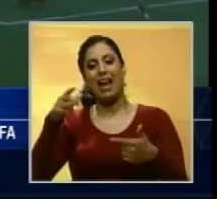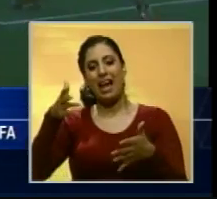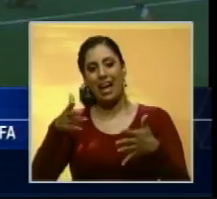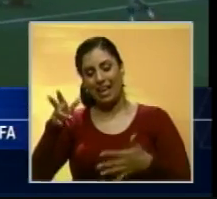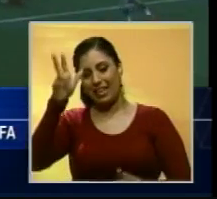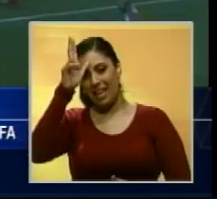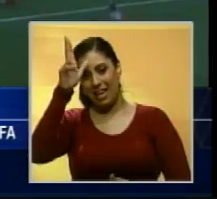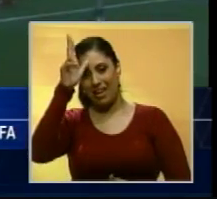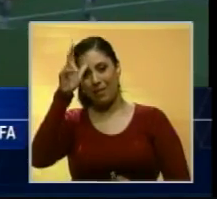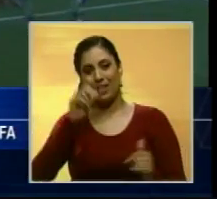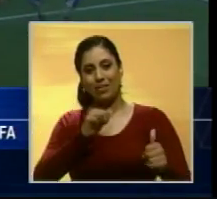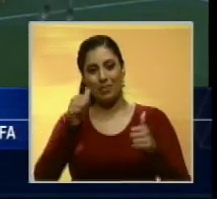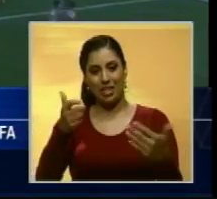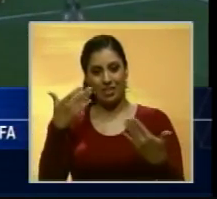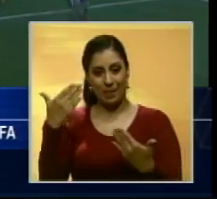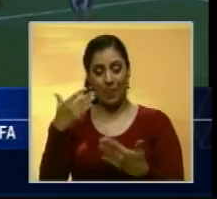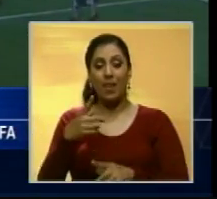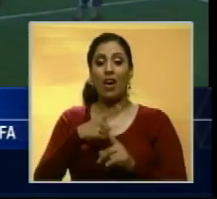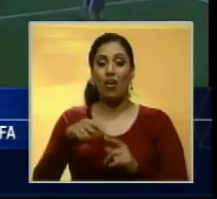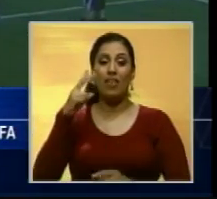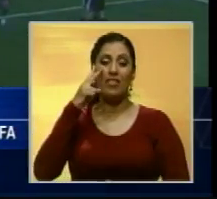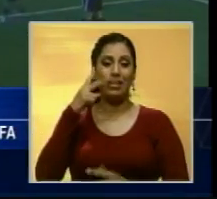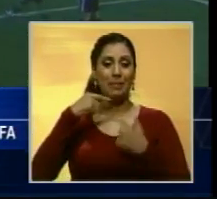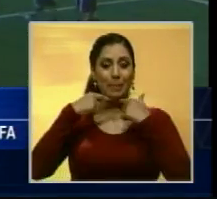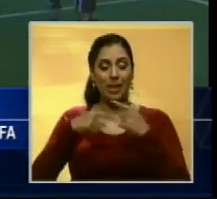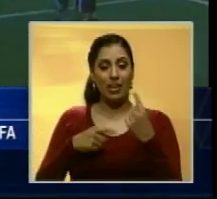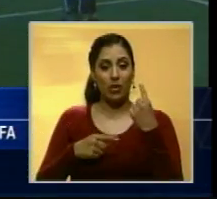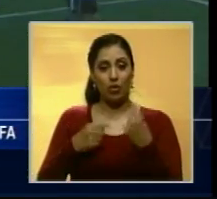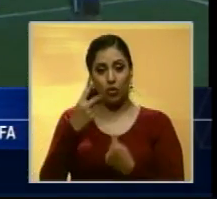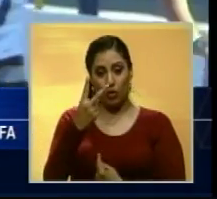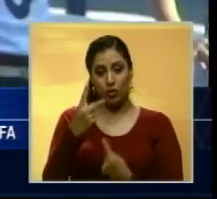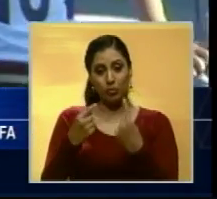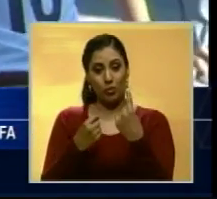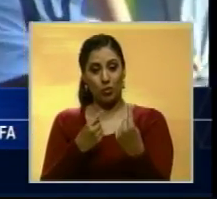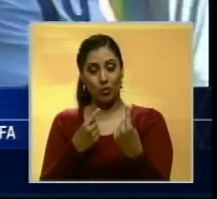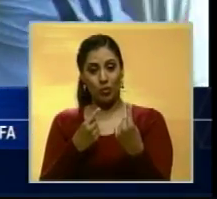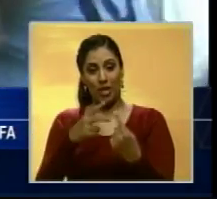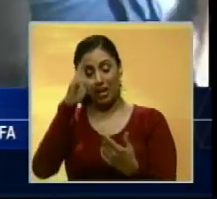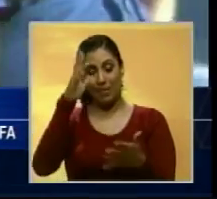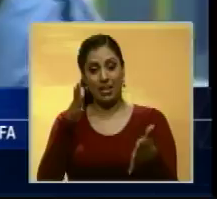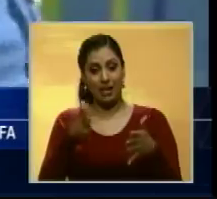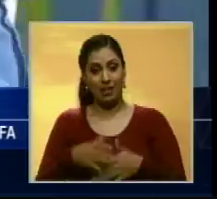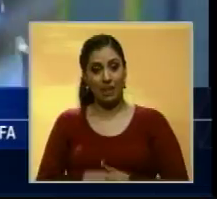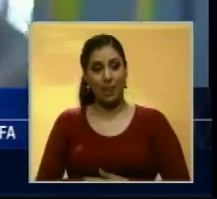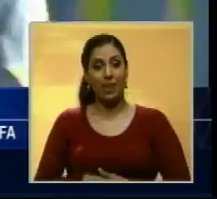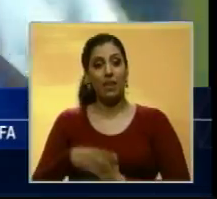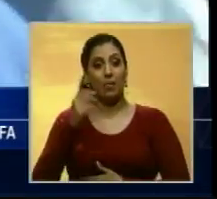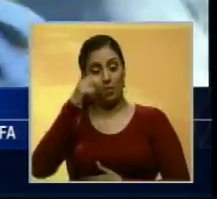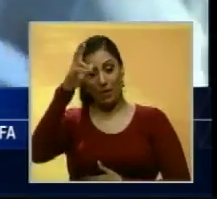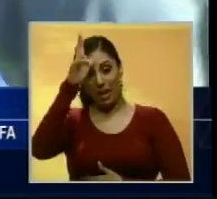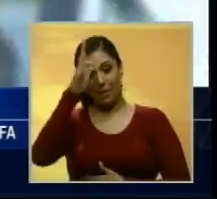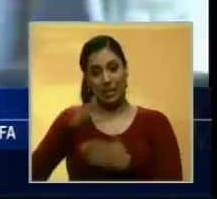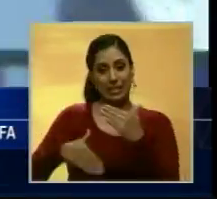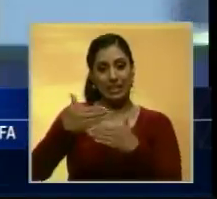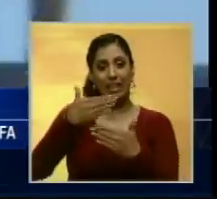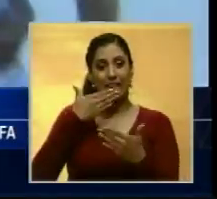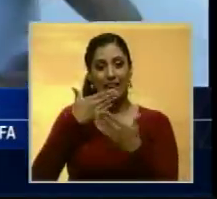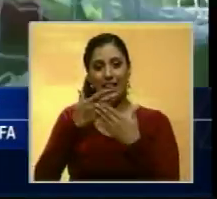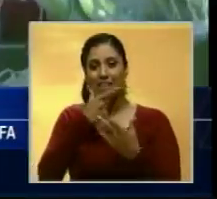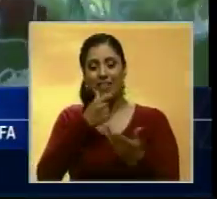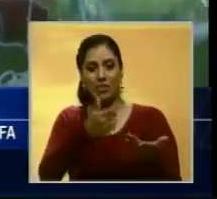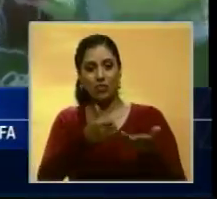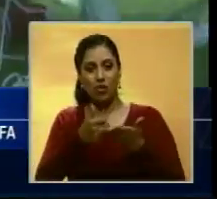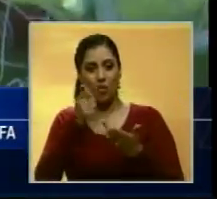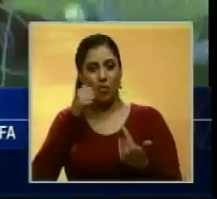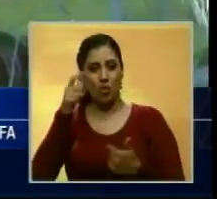victoria en su estreno en el torneo. La Vinotinto cayó frente a Alemania 2-1. Las teutonas se adelantaron gracias a un tanto